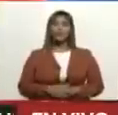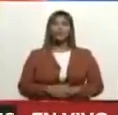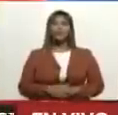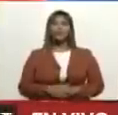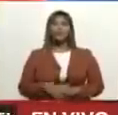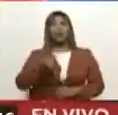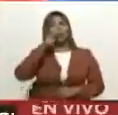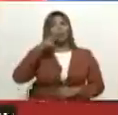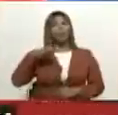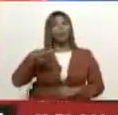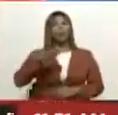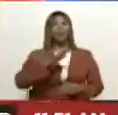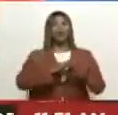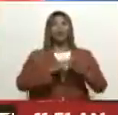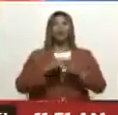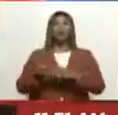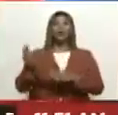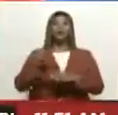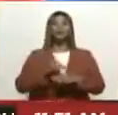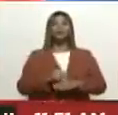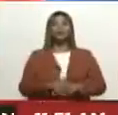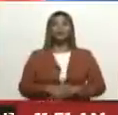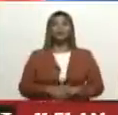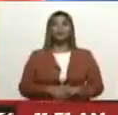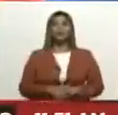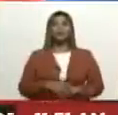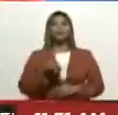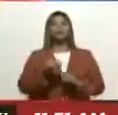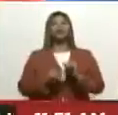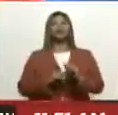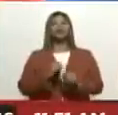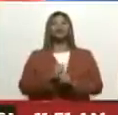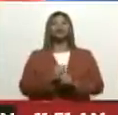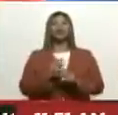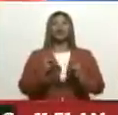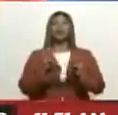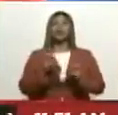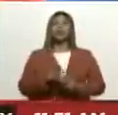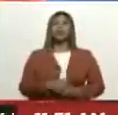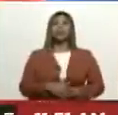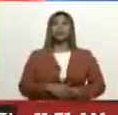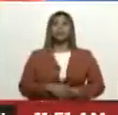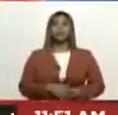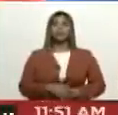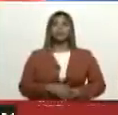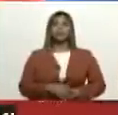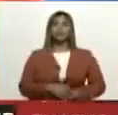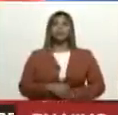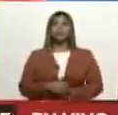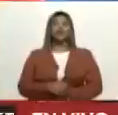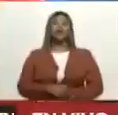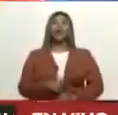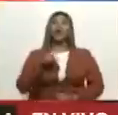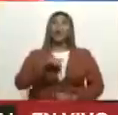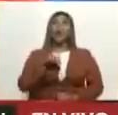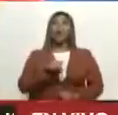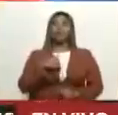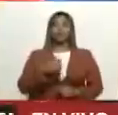para el país, para la comunidad nacional e internacional en este tema también. Hoy vamos a